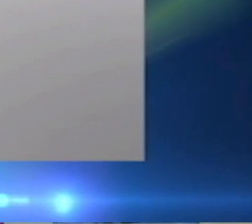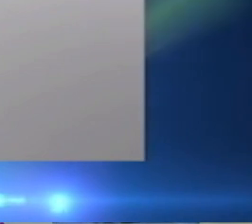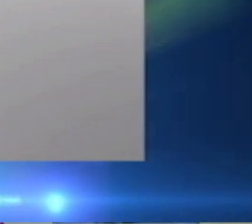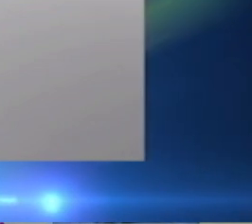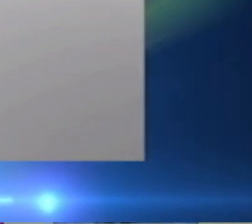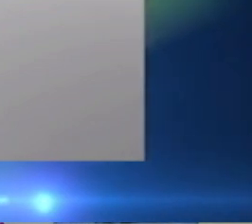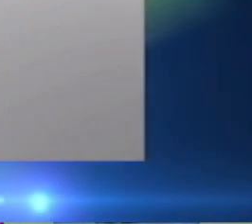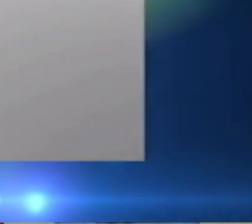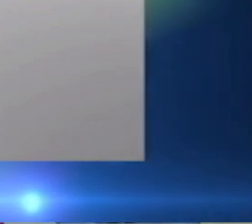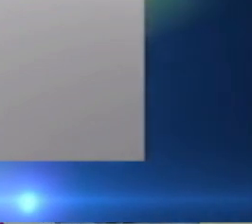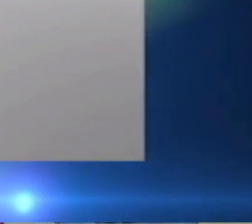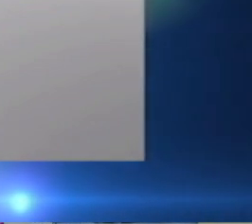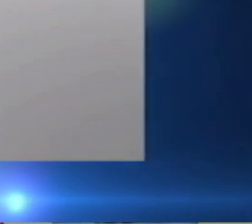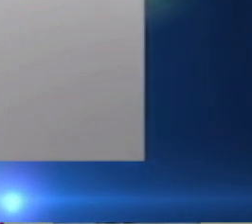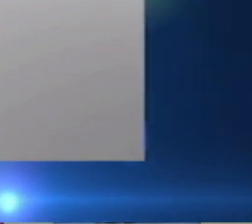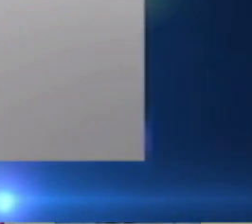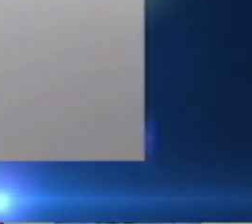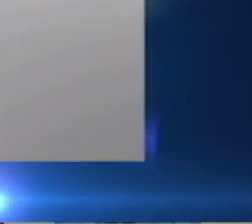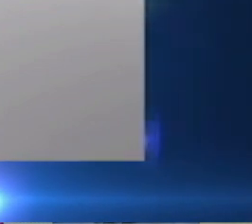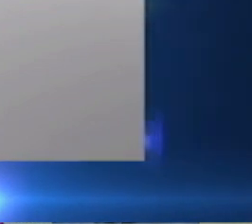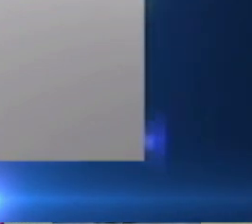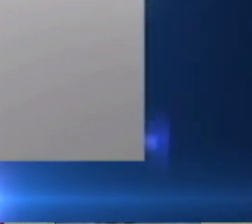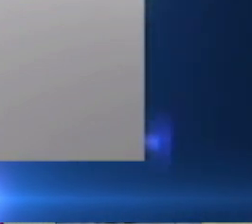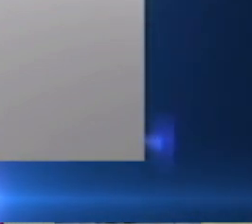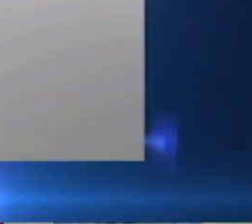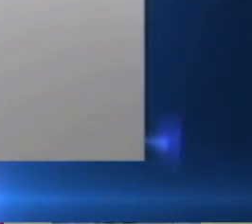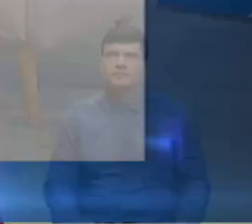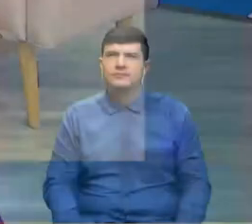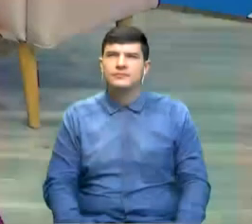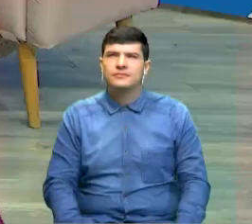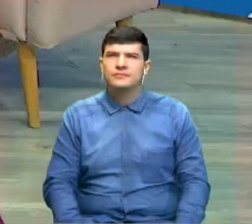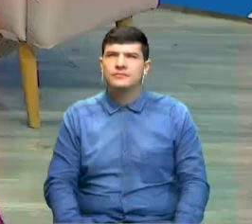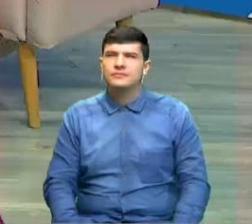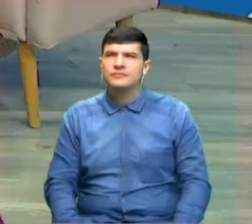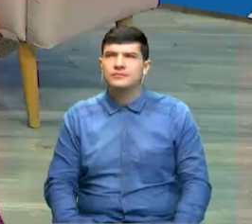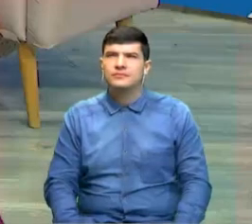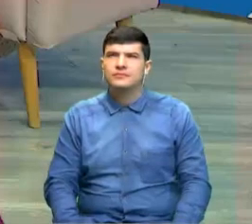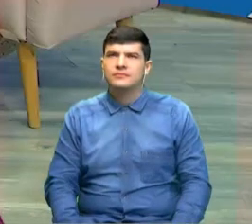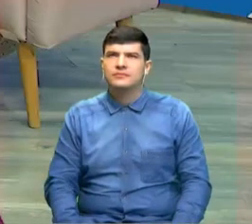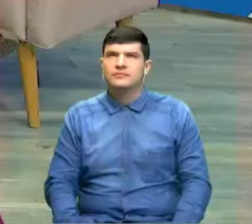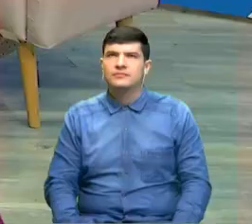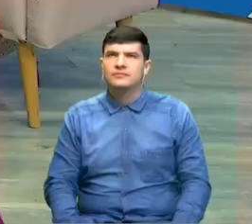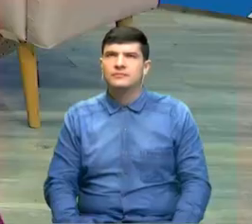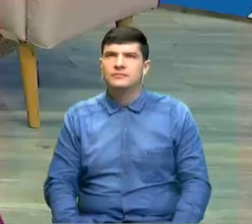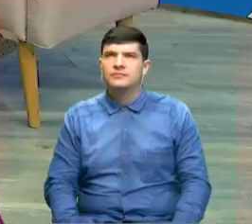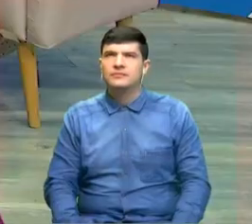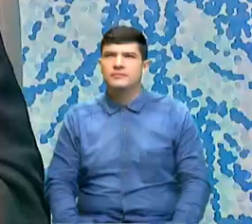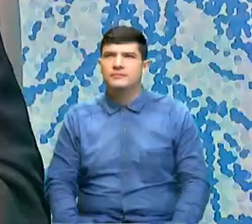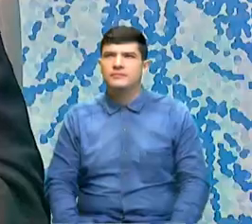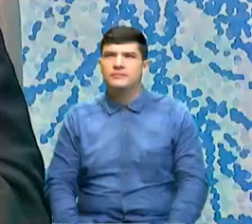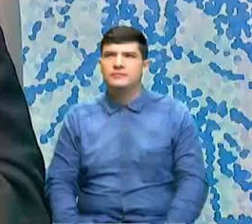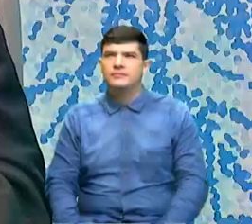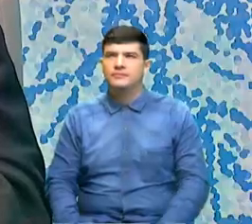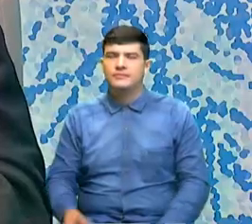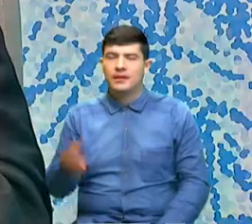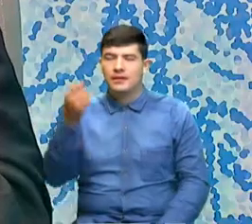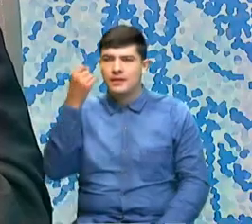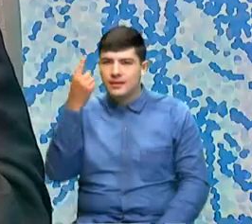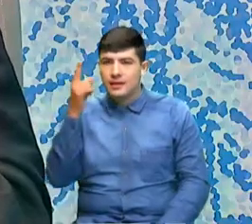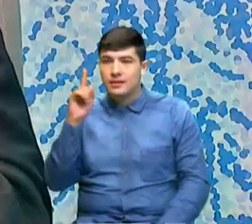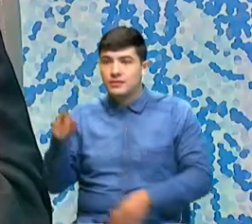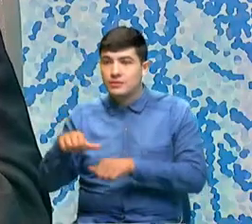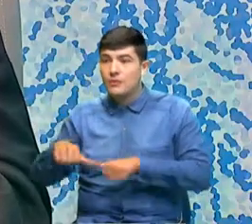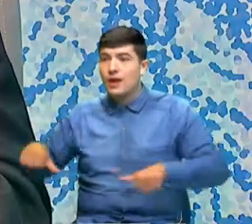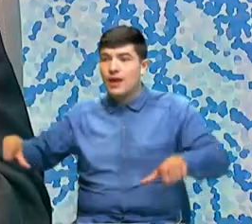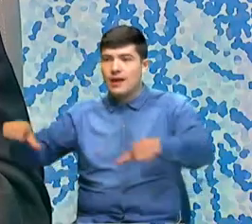orinen y además de esto boten basura? A ver, hay una cuestión que hay que entender, es un área